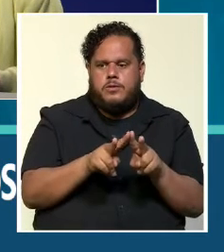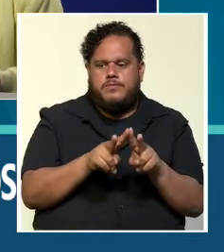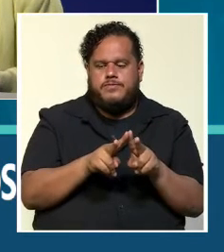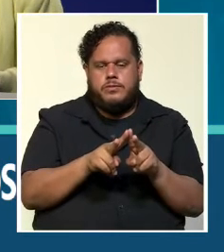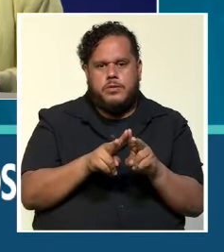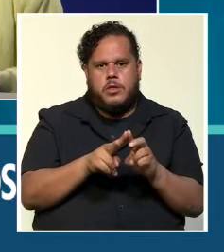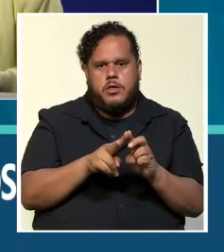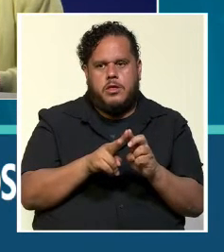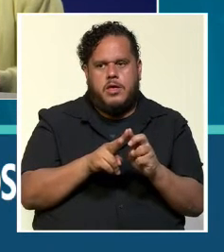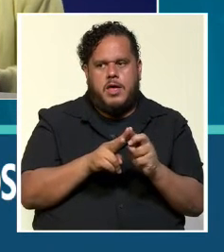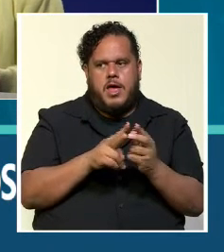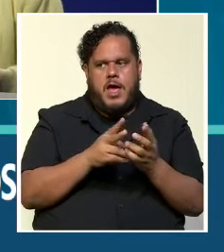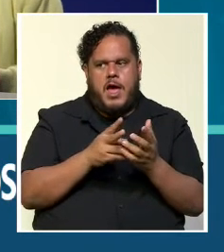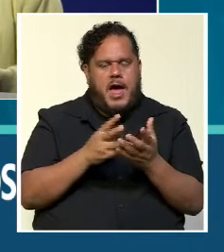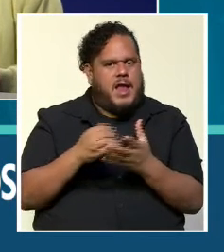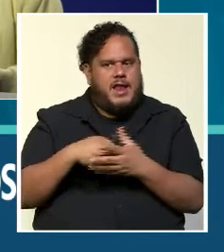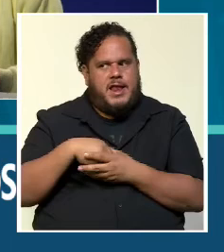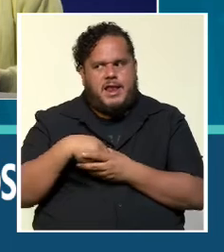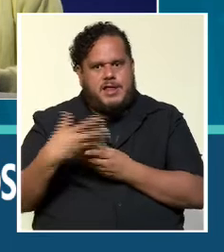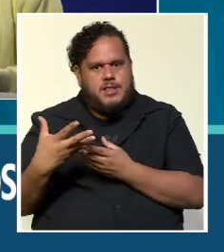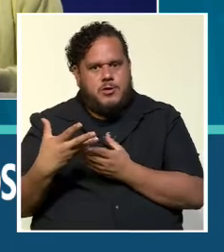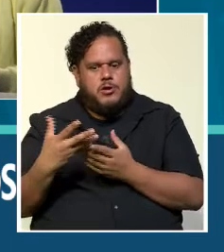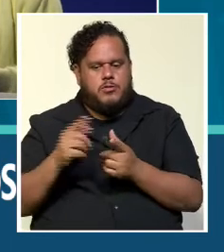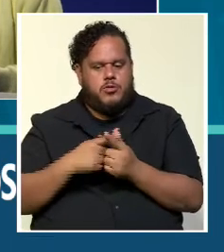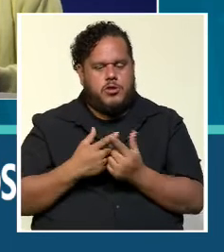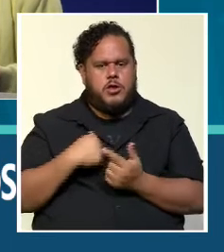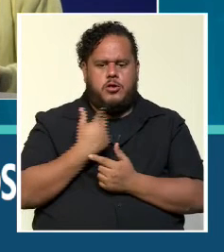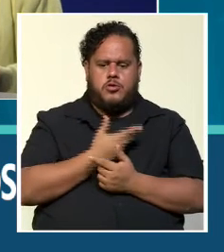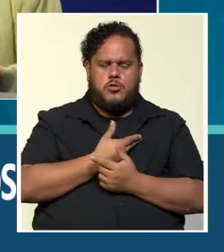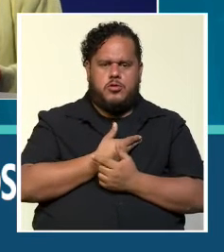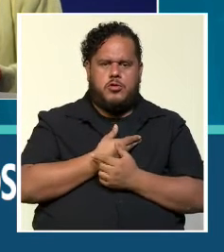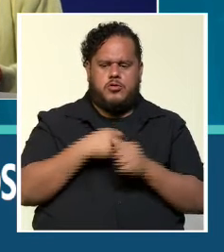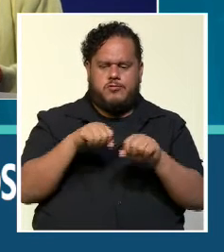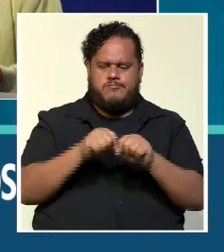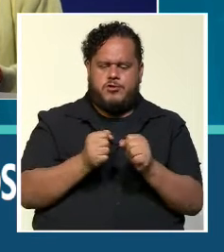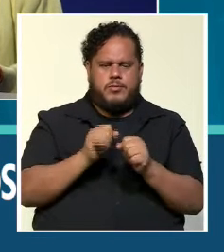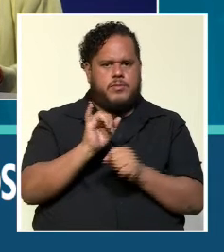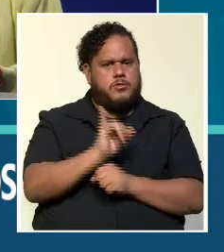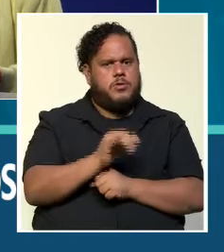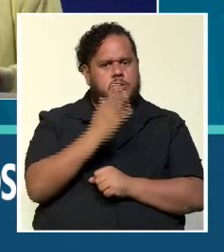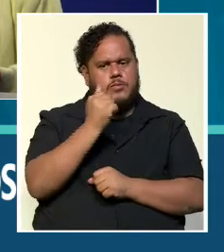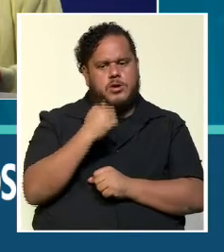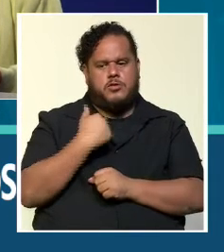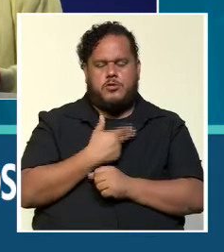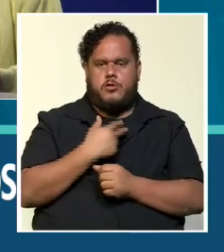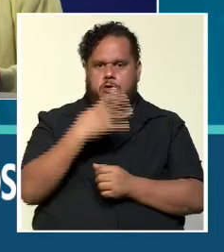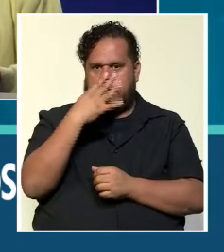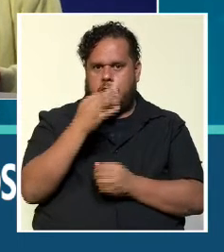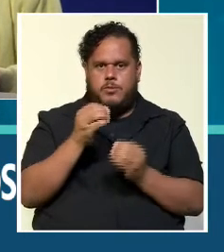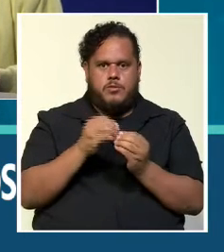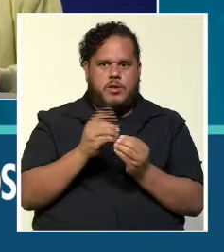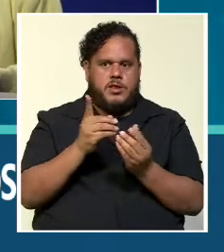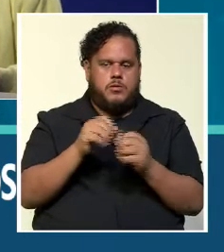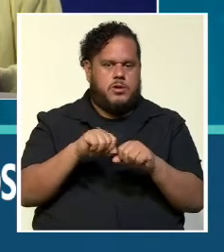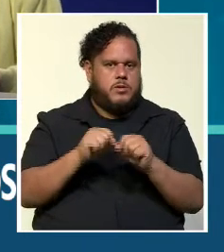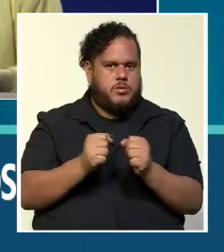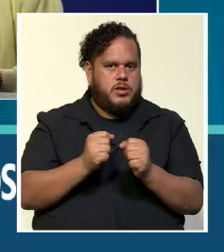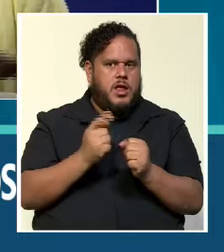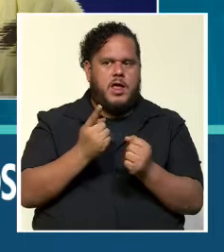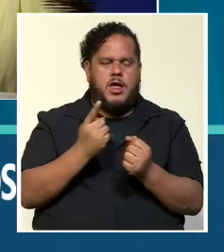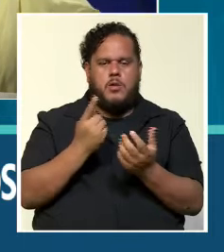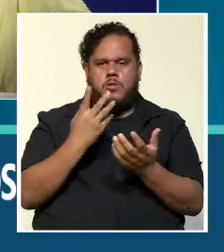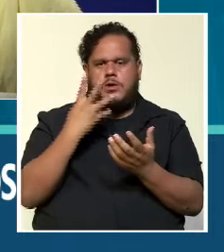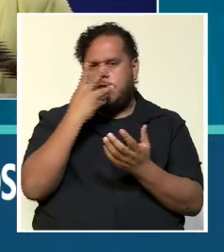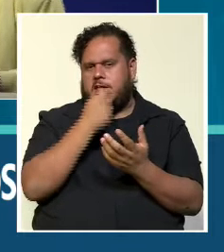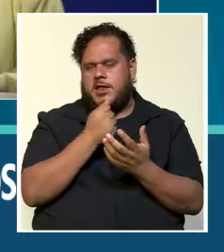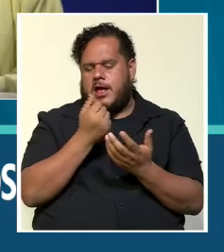al exteriorismo. Entonces nosotros rompemos con eso porque creemos más en una estética de ruptura, en una estética